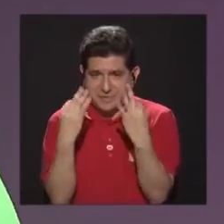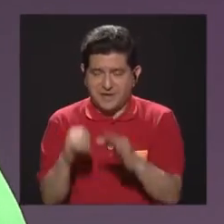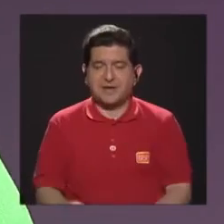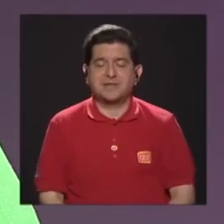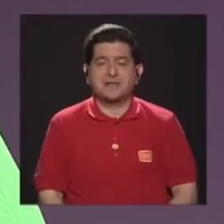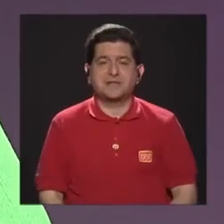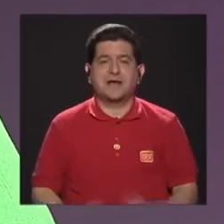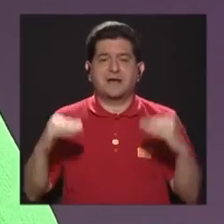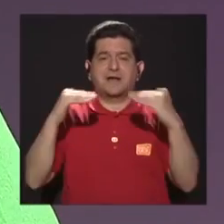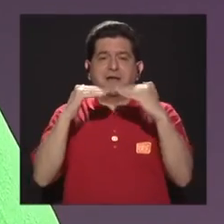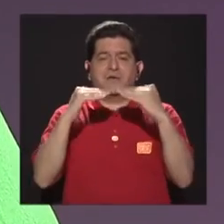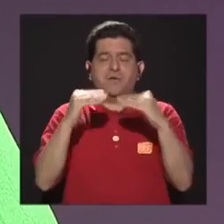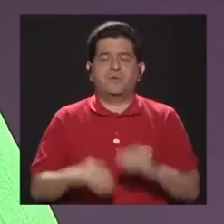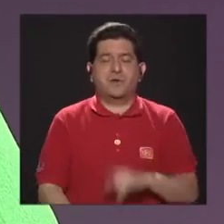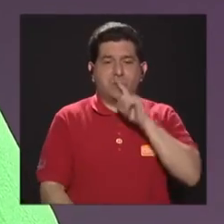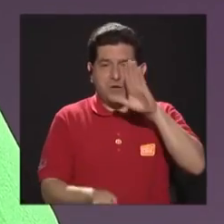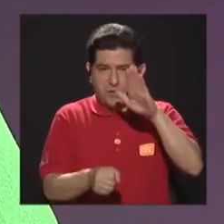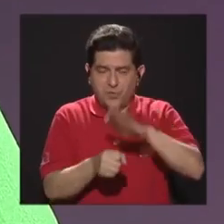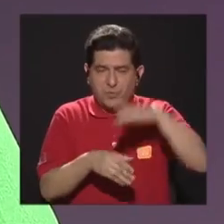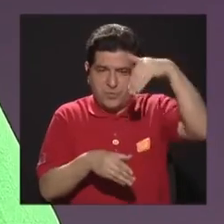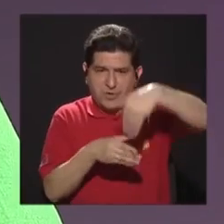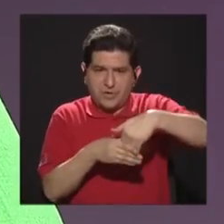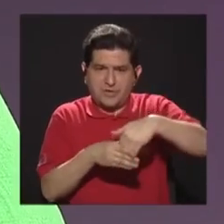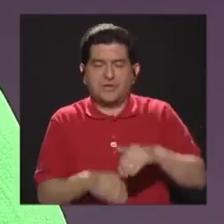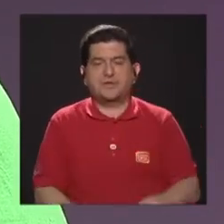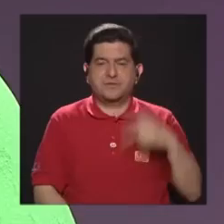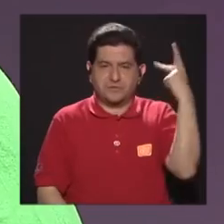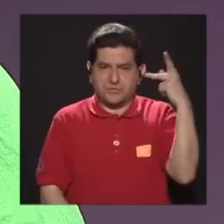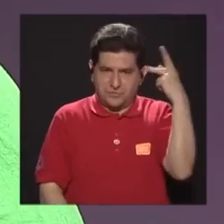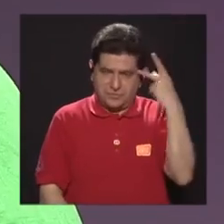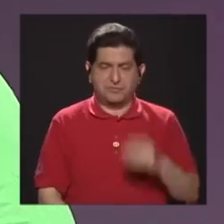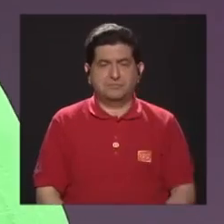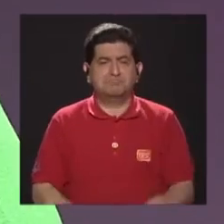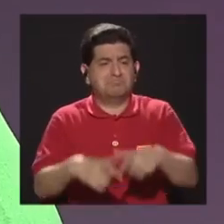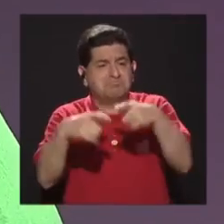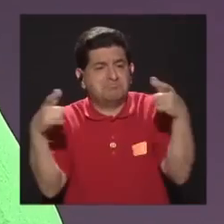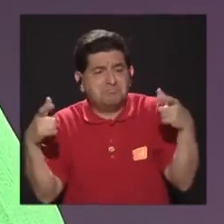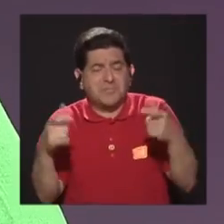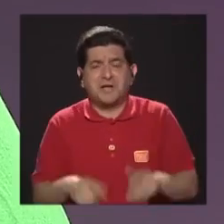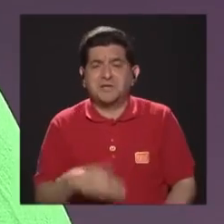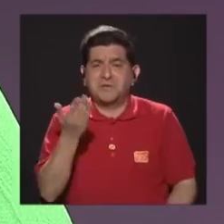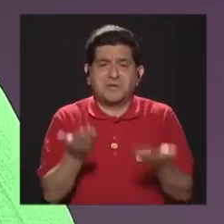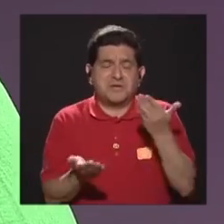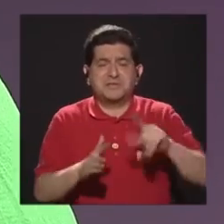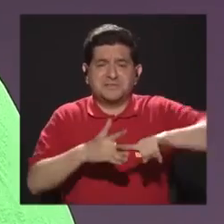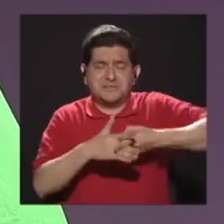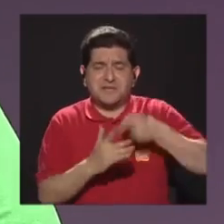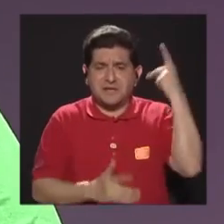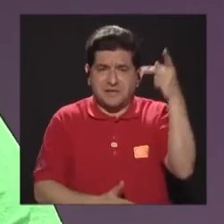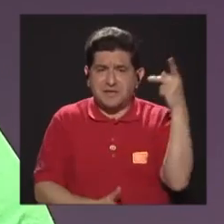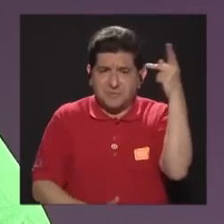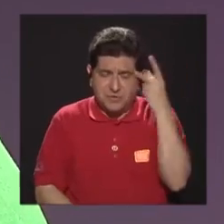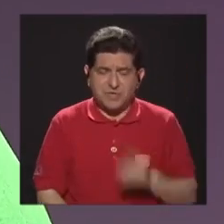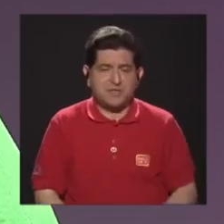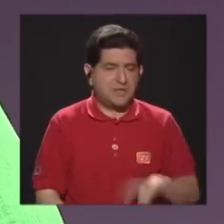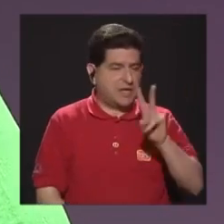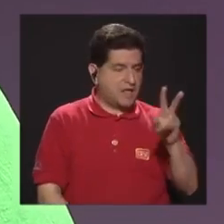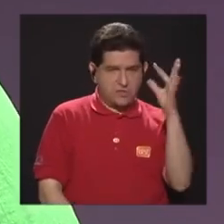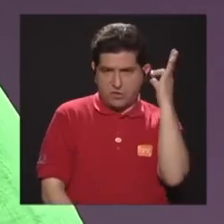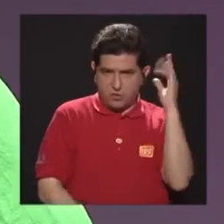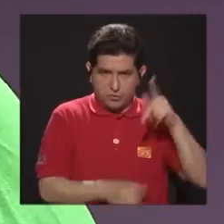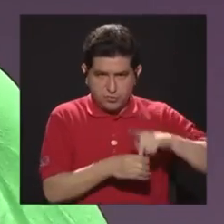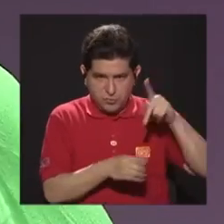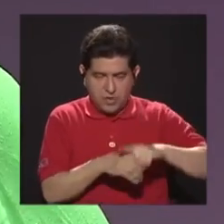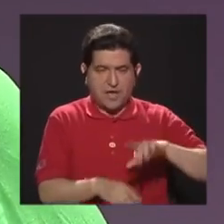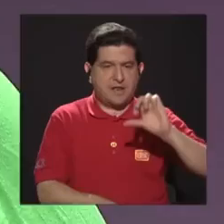a ciertos niveles en la política. ¿Por qué? Porque en su mayoría, cuando empezamos en política, de cada 2 mujeres que había en